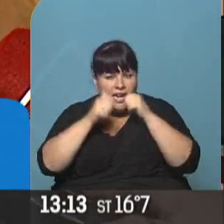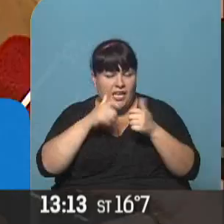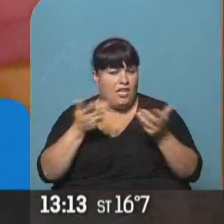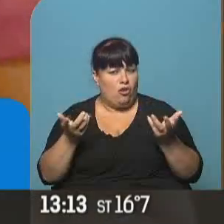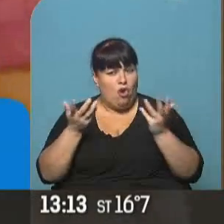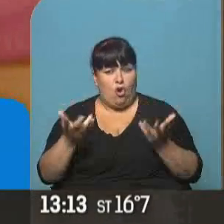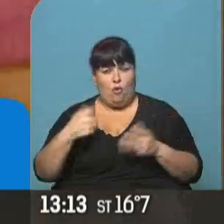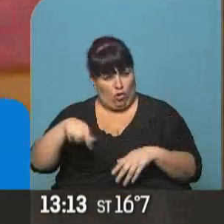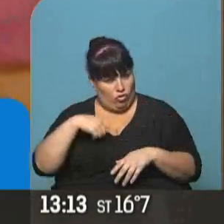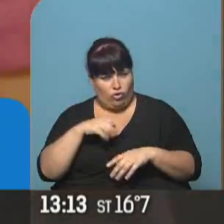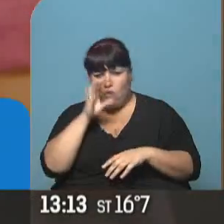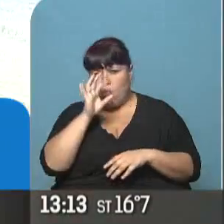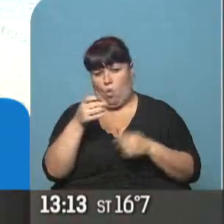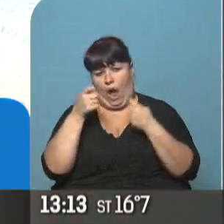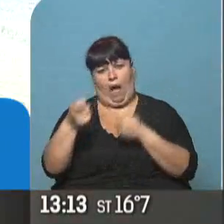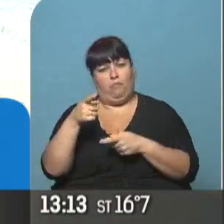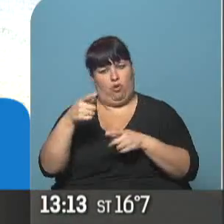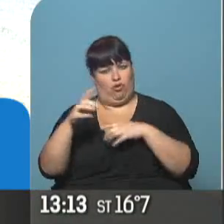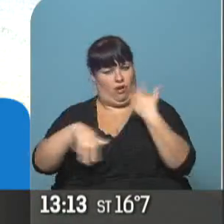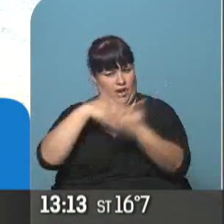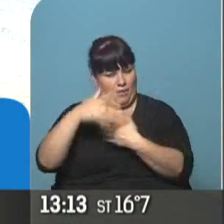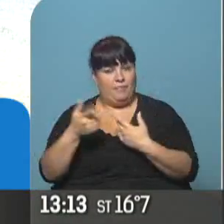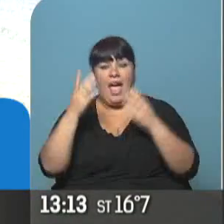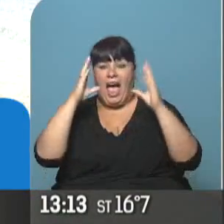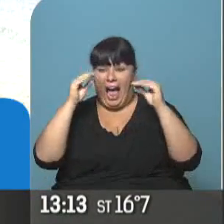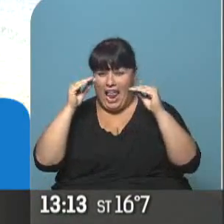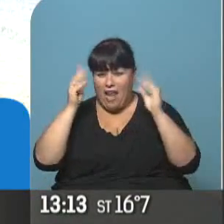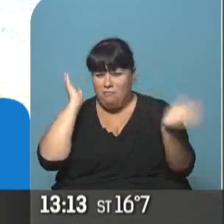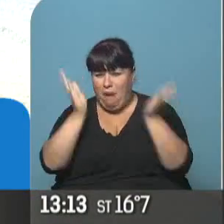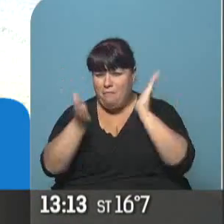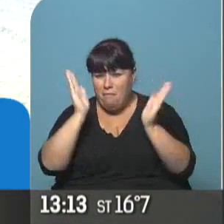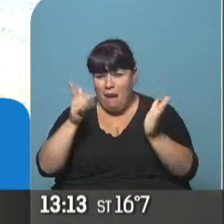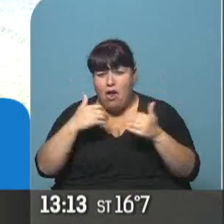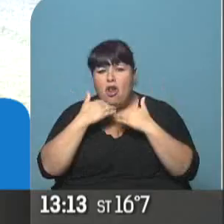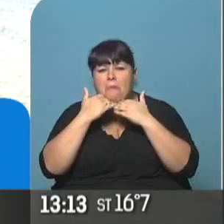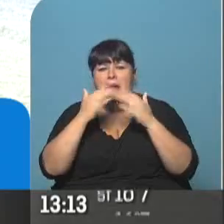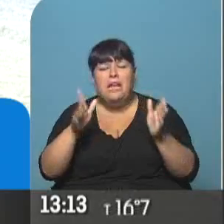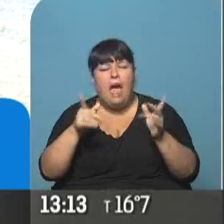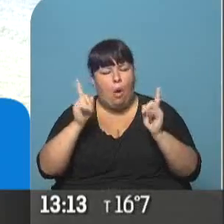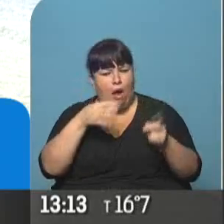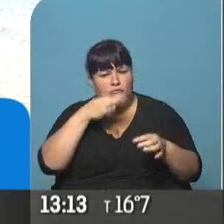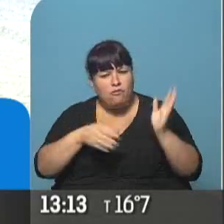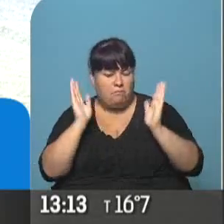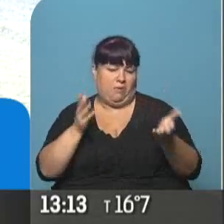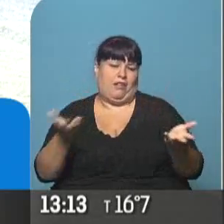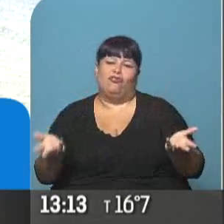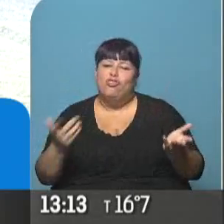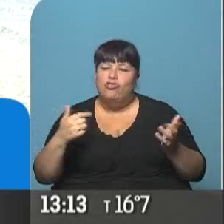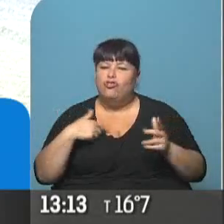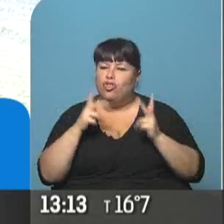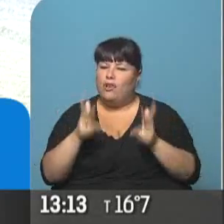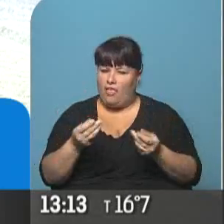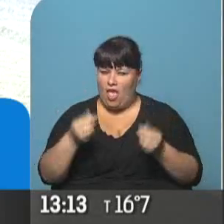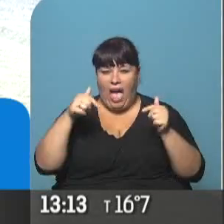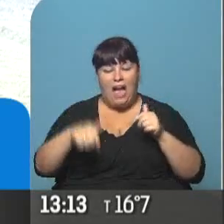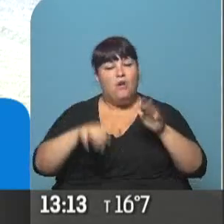y, por supuesto, nosotros jamás estamos de acuerdo con eso. En la noche hubo una represión feroz sin que pasara absolutamente nada, digo. Entonces, yo lo que te estoy diciendo